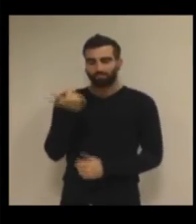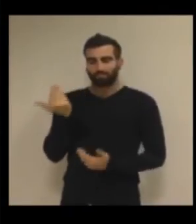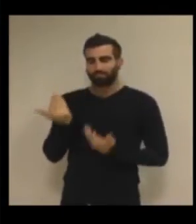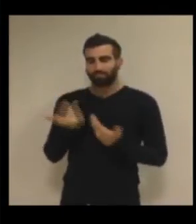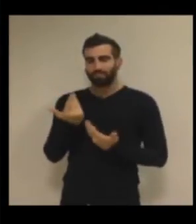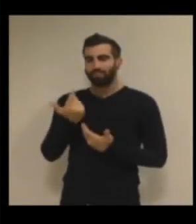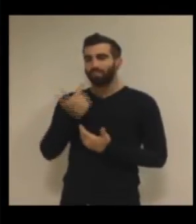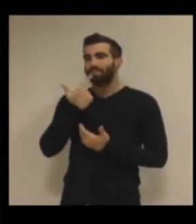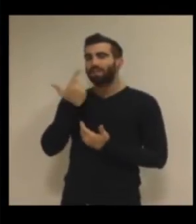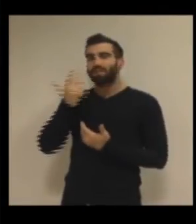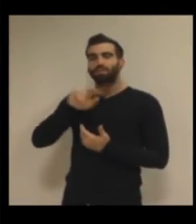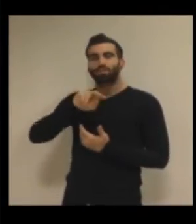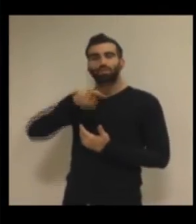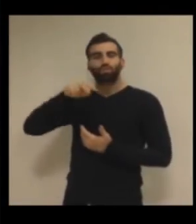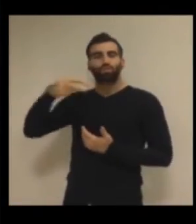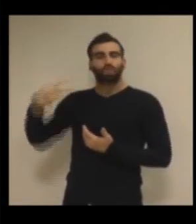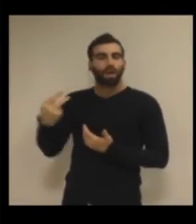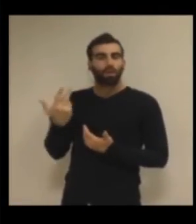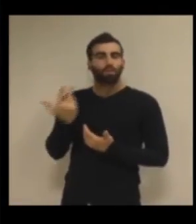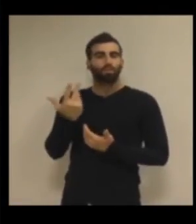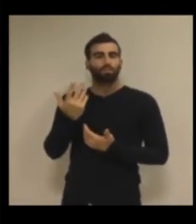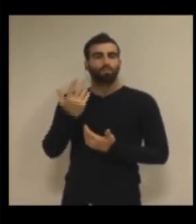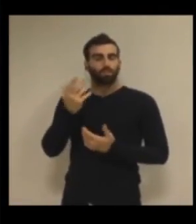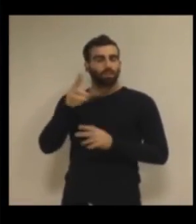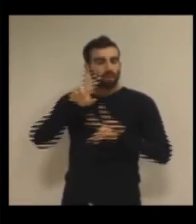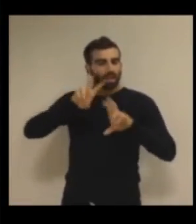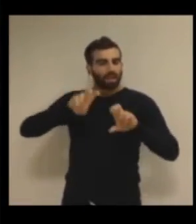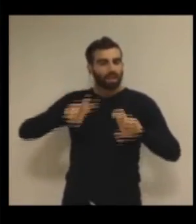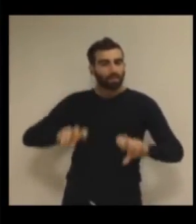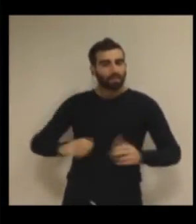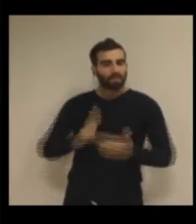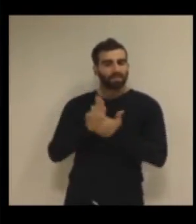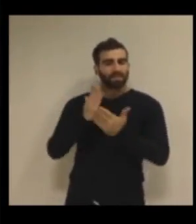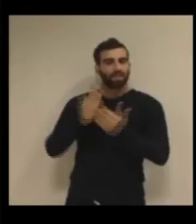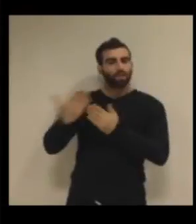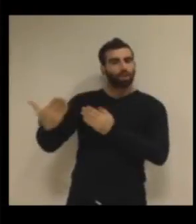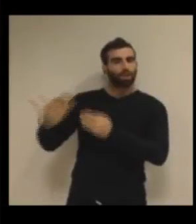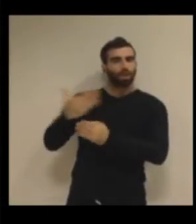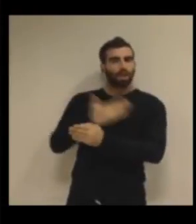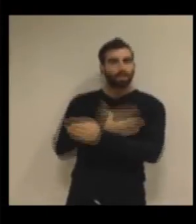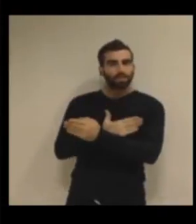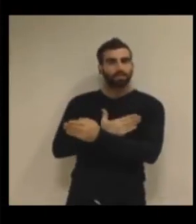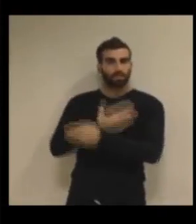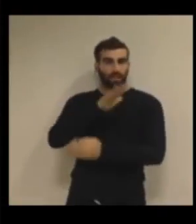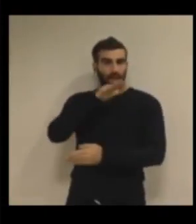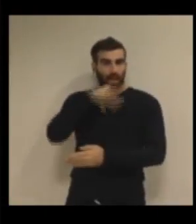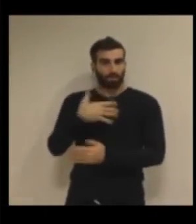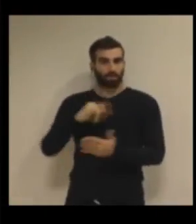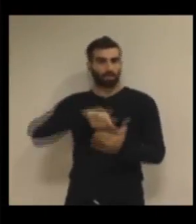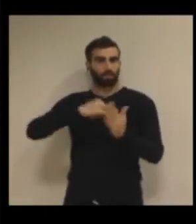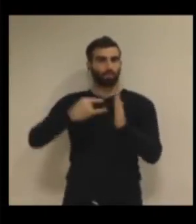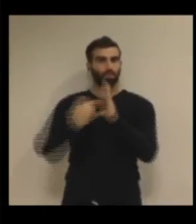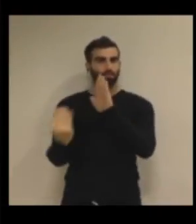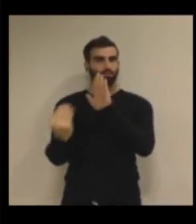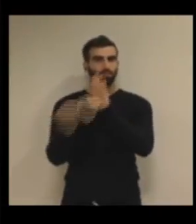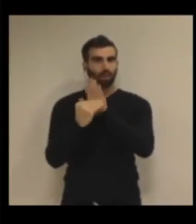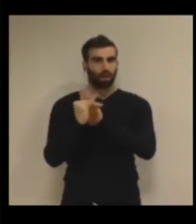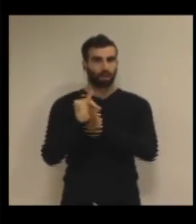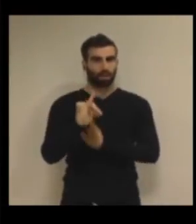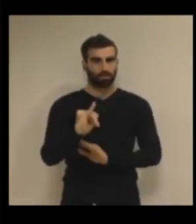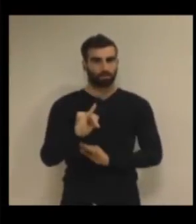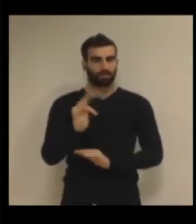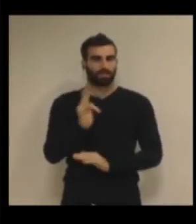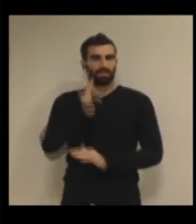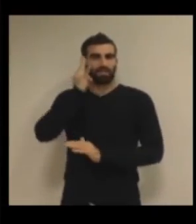de los resultados que tuvo la investigación previa y se plasman en el proyecto, aparte del certificado